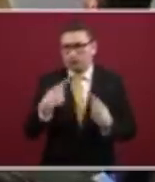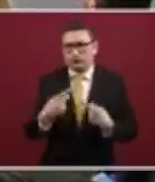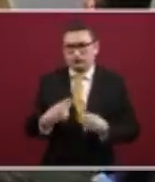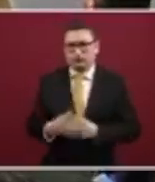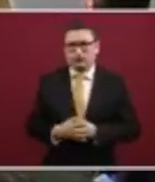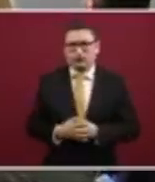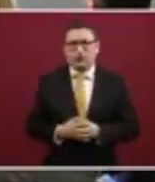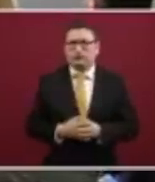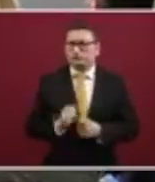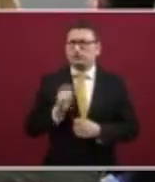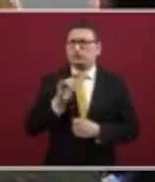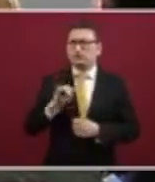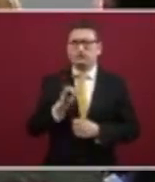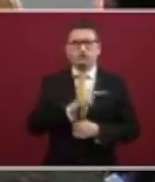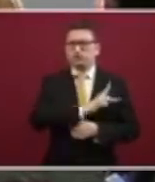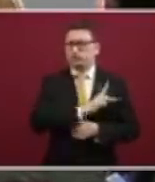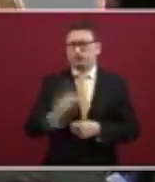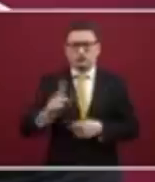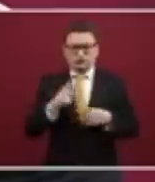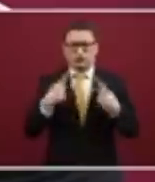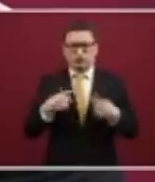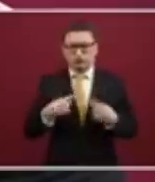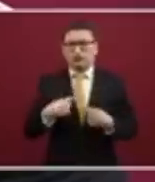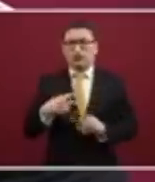todos, pero